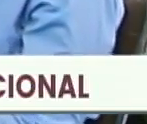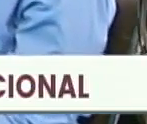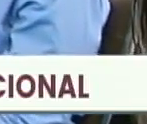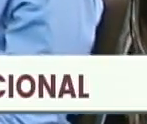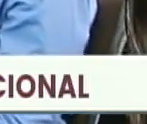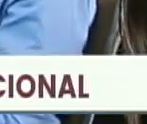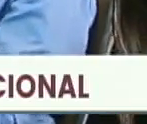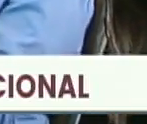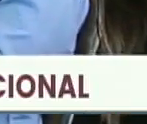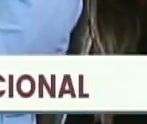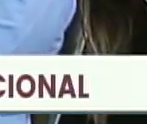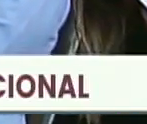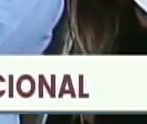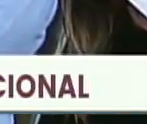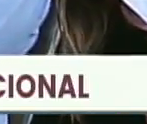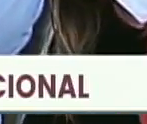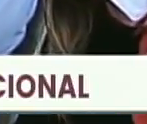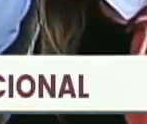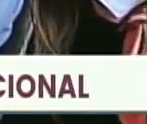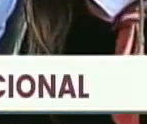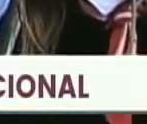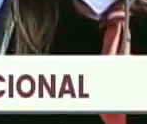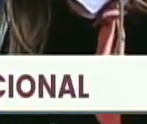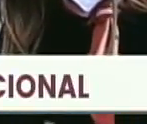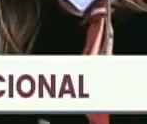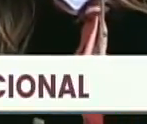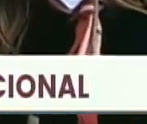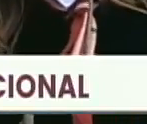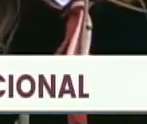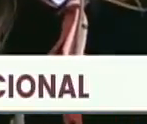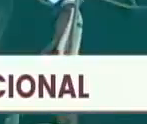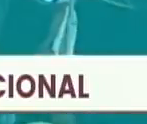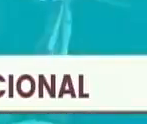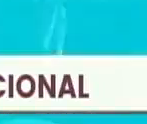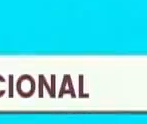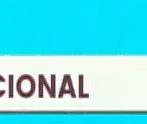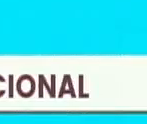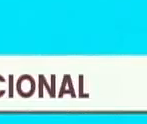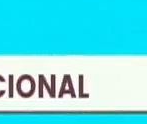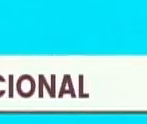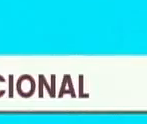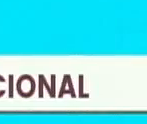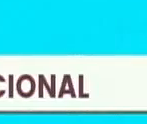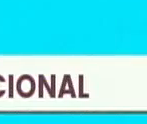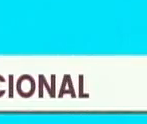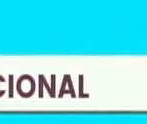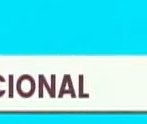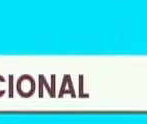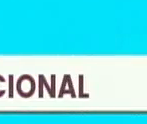agencias internacionales contra la República Bolivariana de Venezuela. Buenos mediodías a todos y a todas.